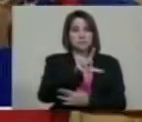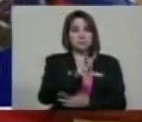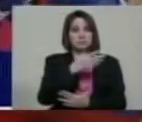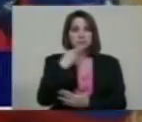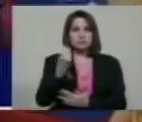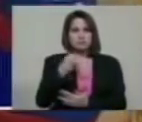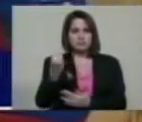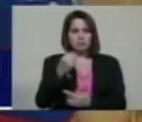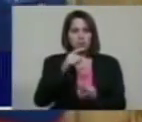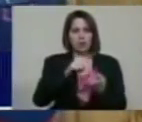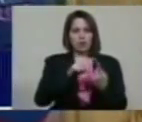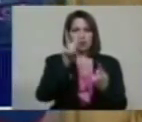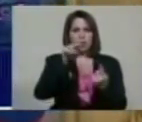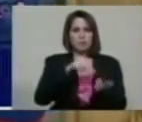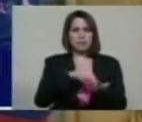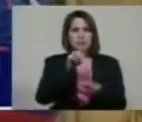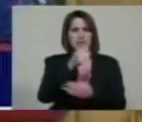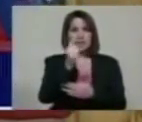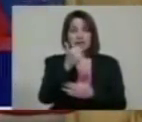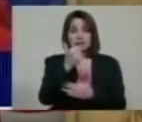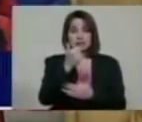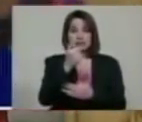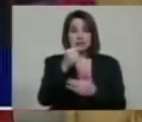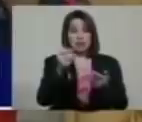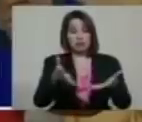el 2010, Venezuela logró el lugar